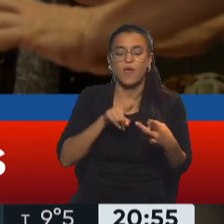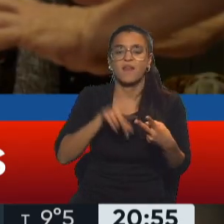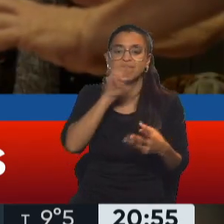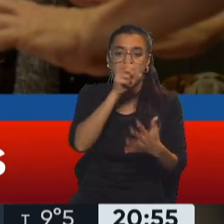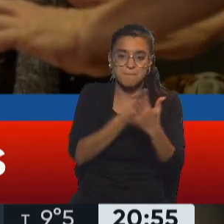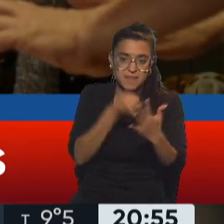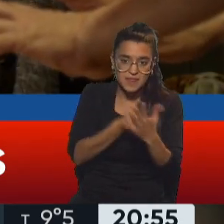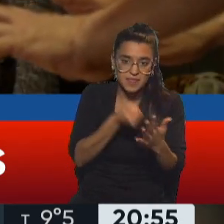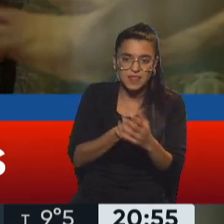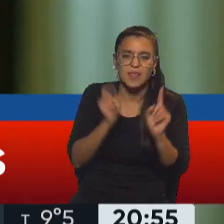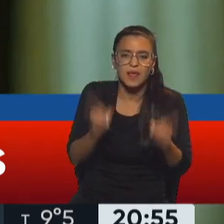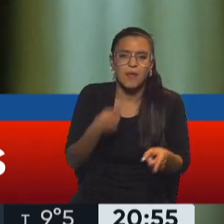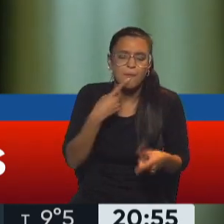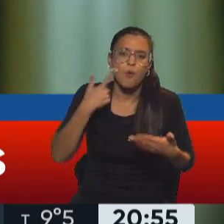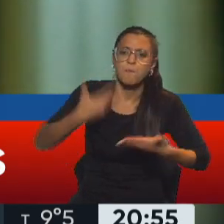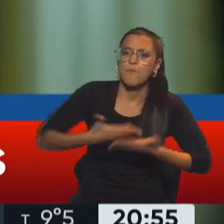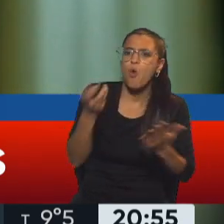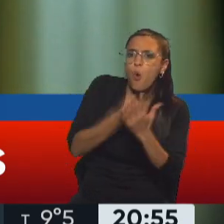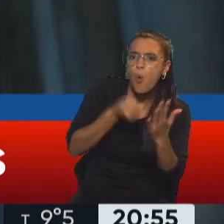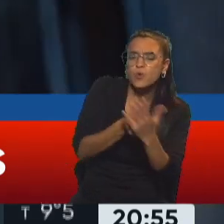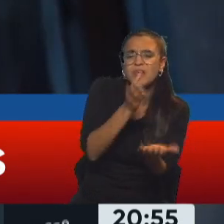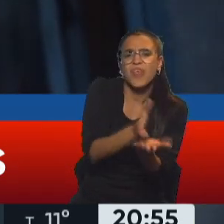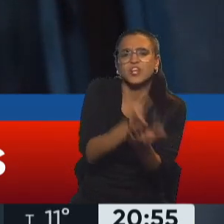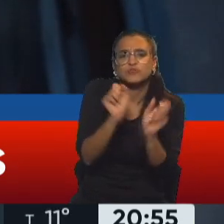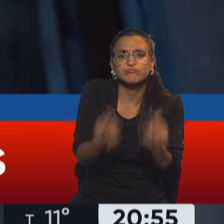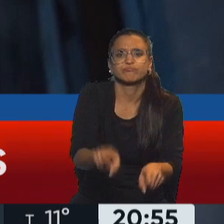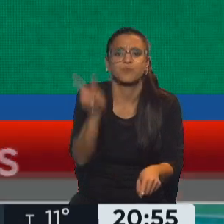feminista y por haberse expuesto mucho en las luchas de los derechos de las mujeres.